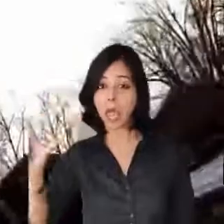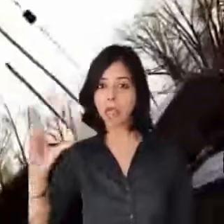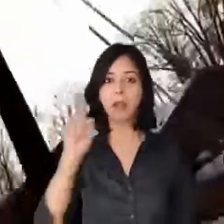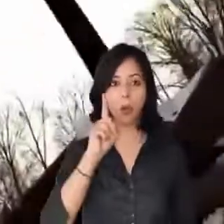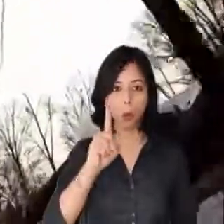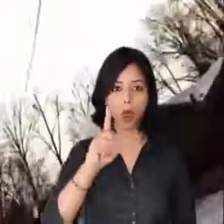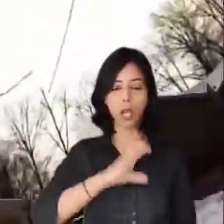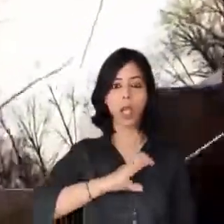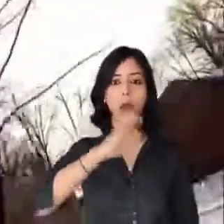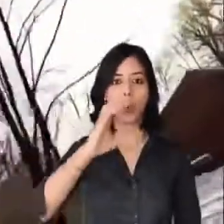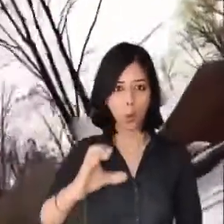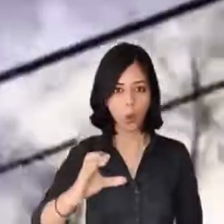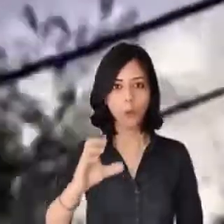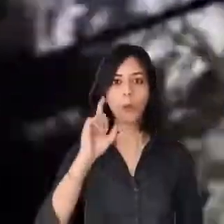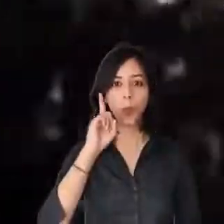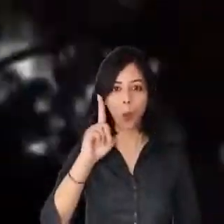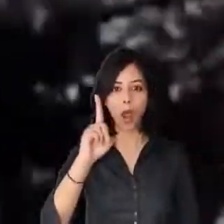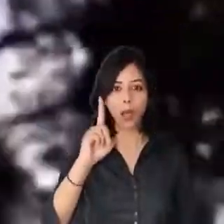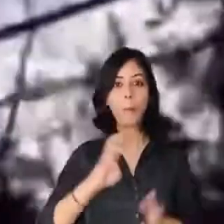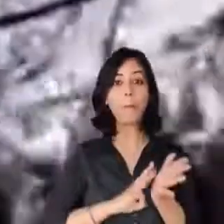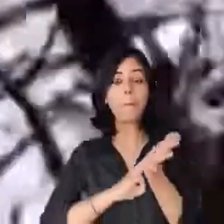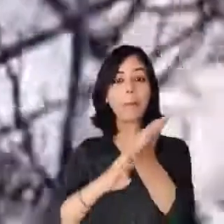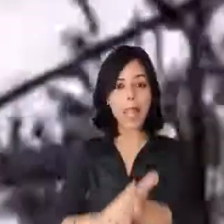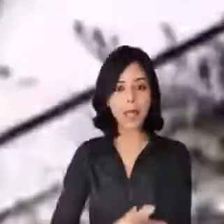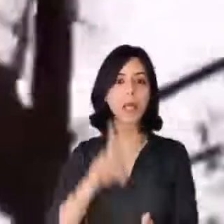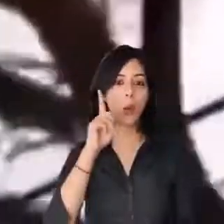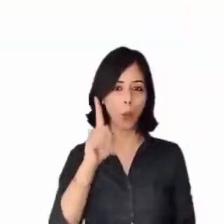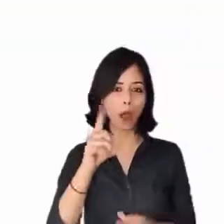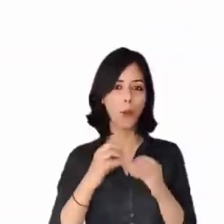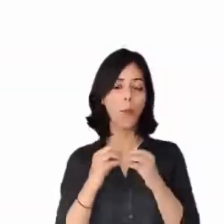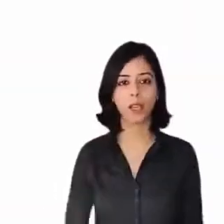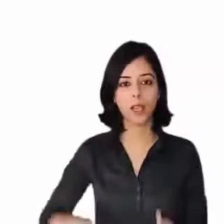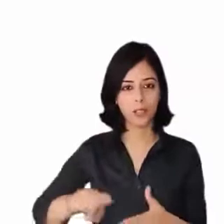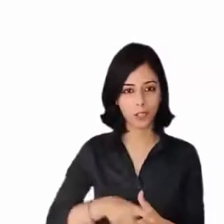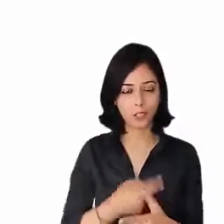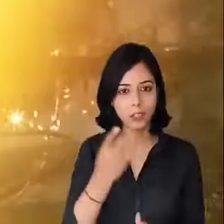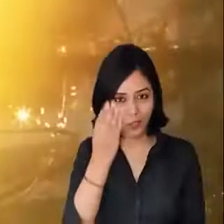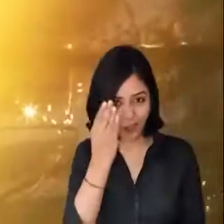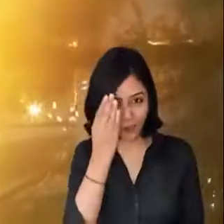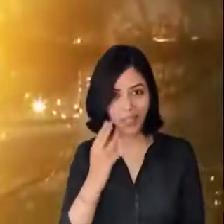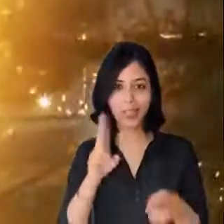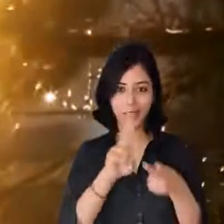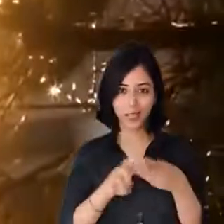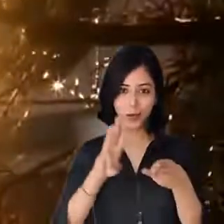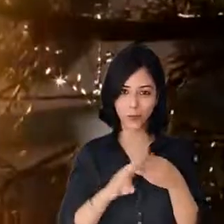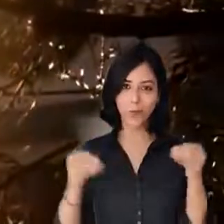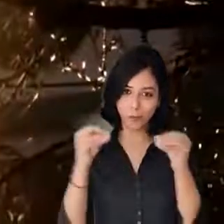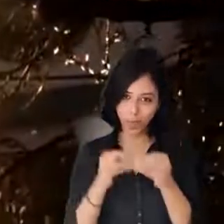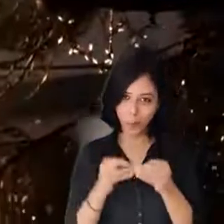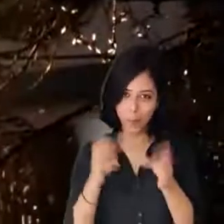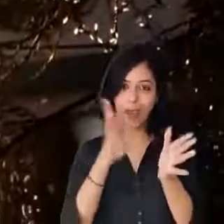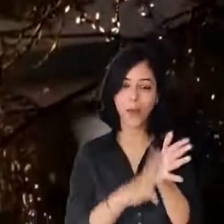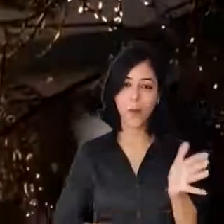región central era una clase de lugar en la que los padres casi nunca se preocupan porque sus hijos anden solos por la calle. Pero